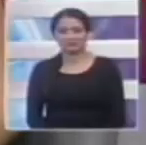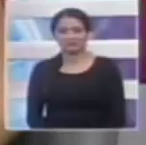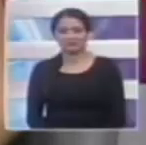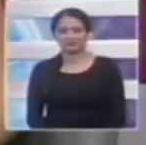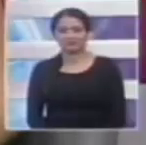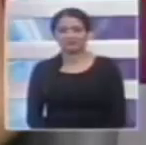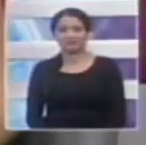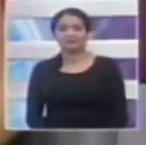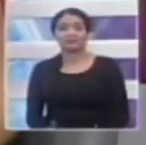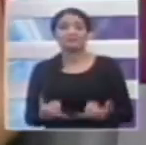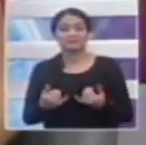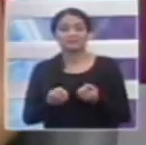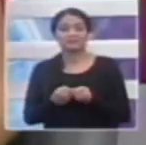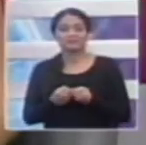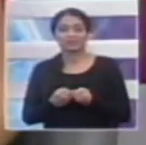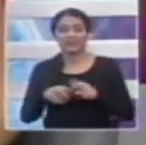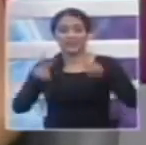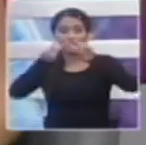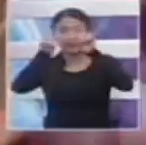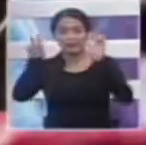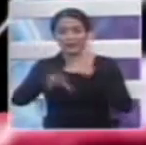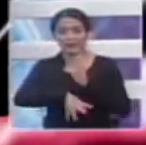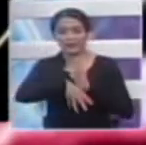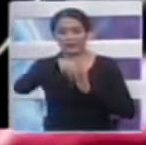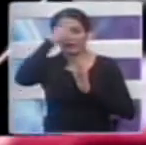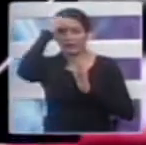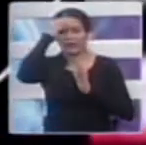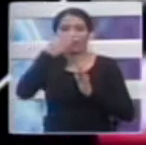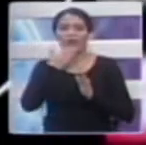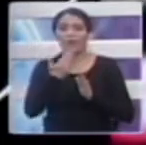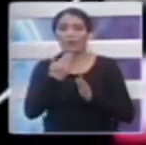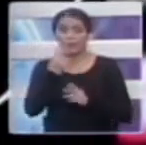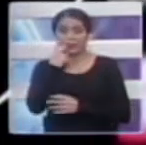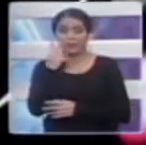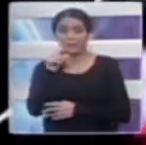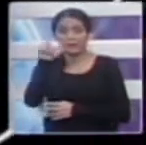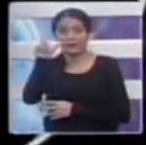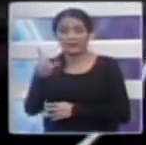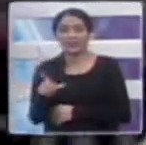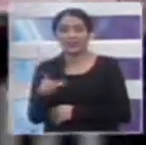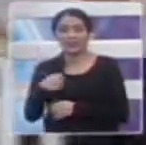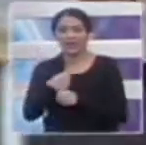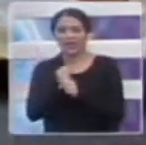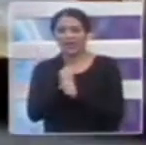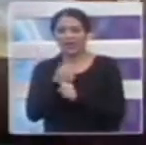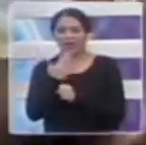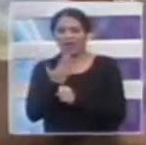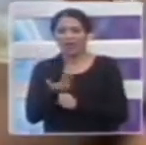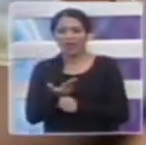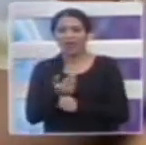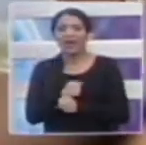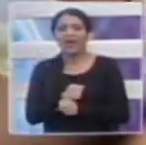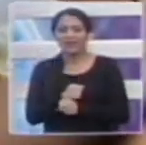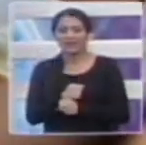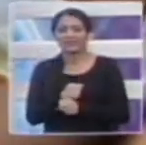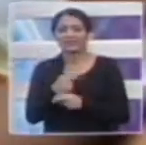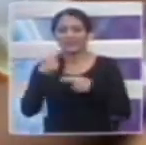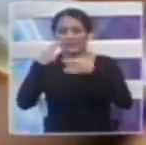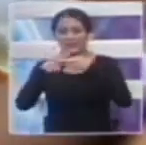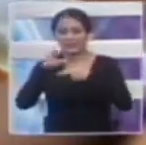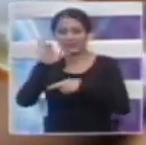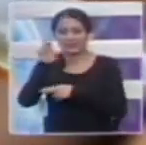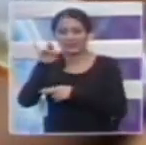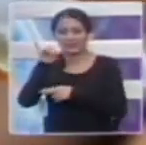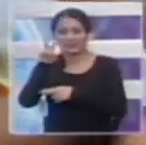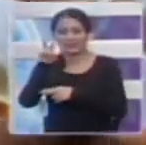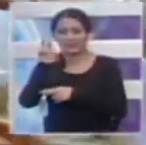En nuestro segmento Emprendedores, hoy les presentaremos una iniciativa gastronómica artesanal. Se trata de Triveni, pastas rellenas caseras.